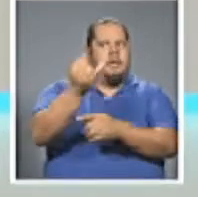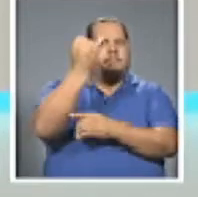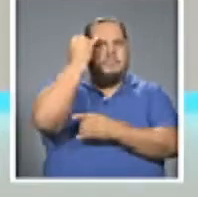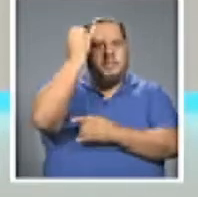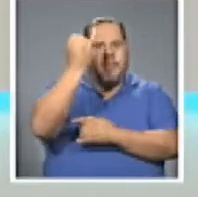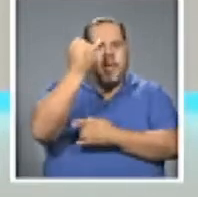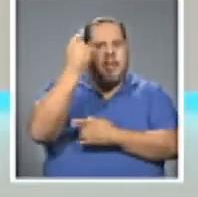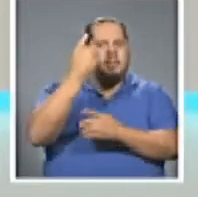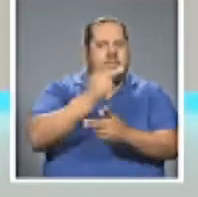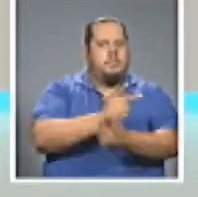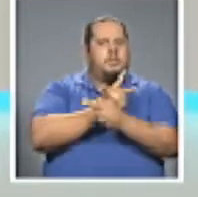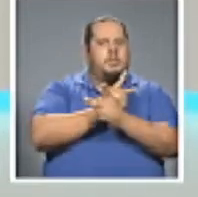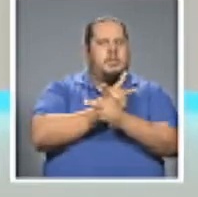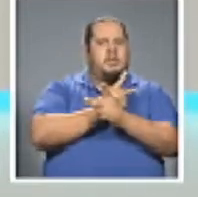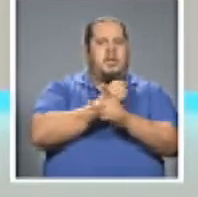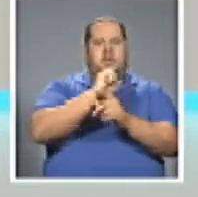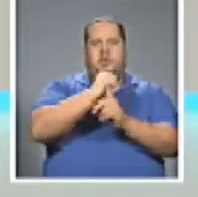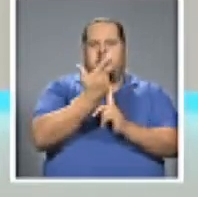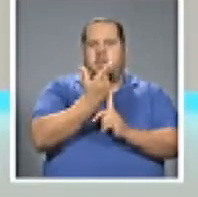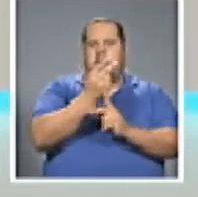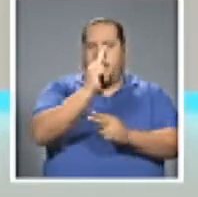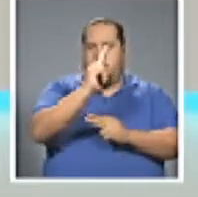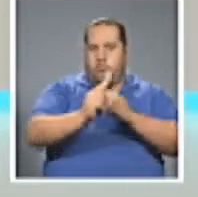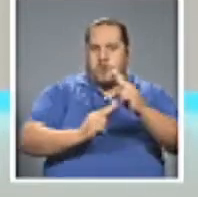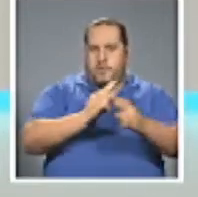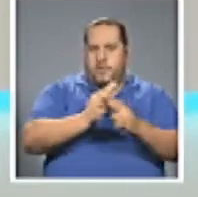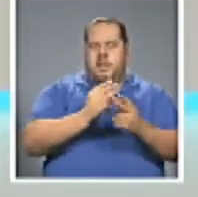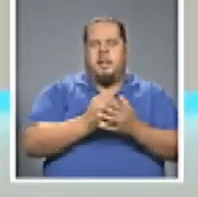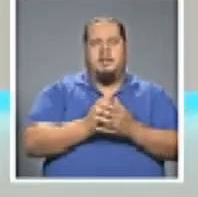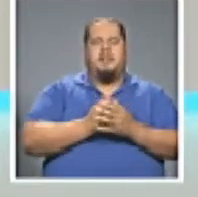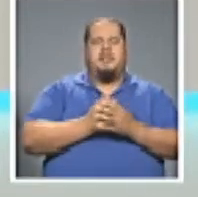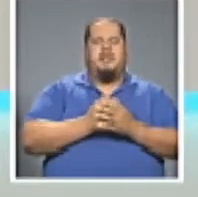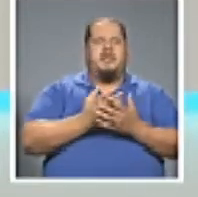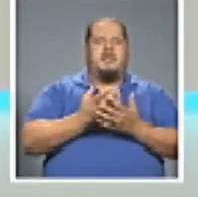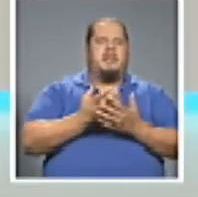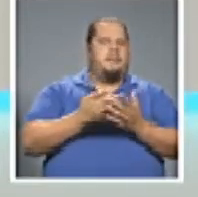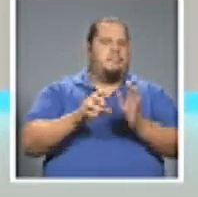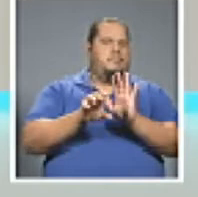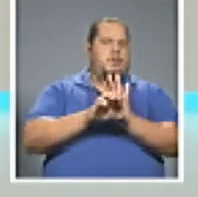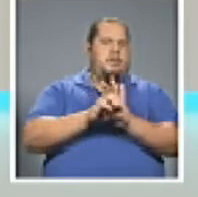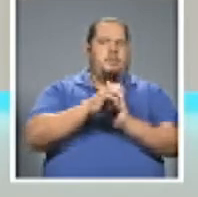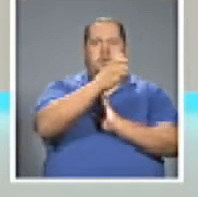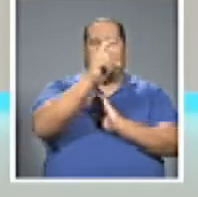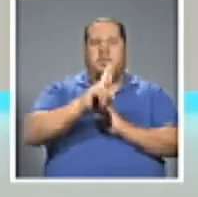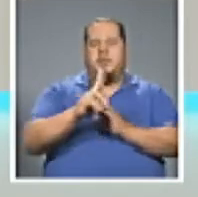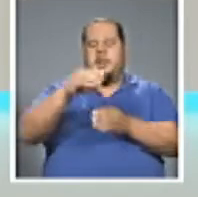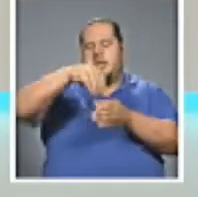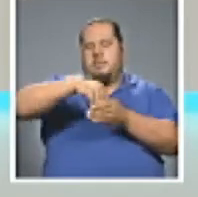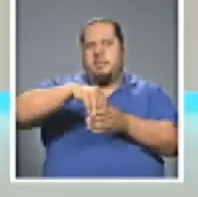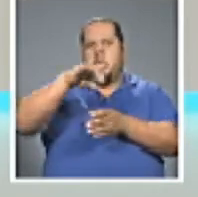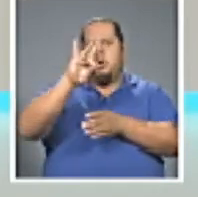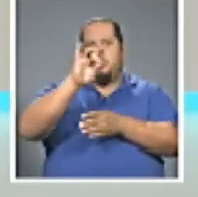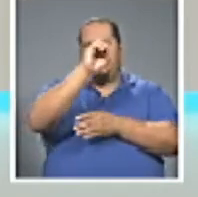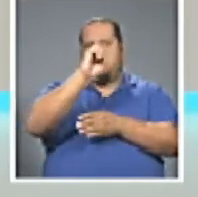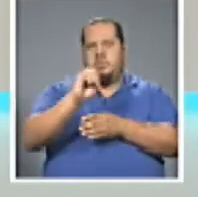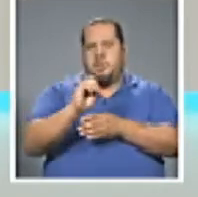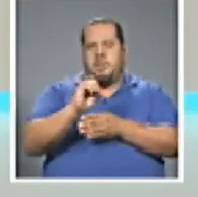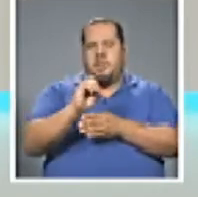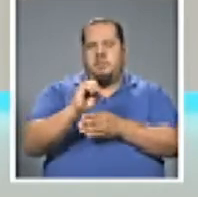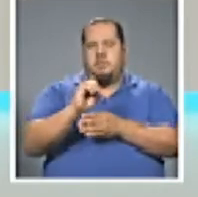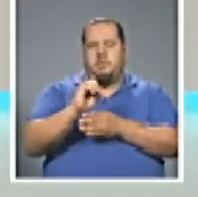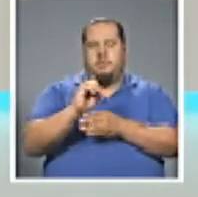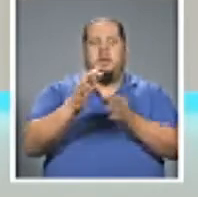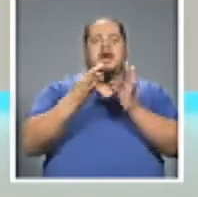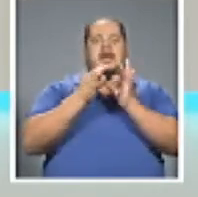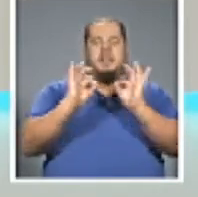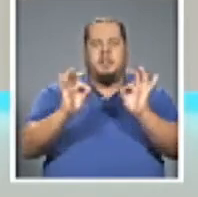iniciativas de protección social universal. No es por nada de que Costa Rica invierte 8% garantizado constitucionalmente